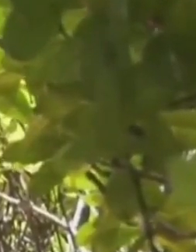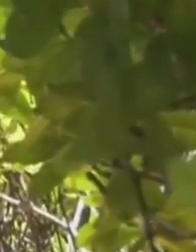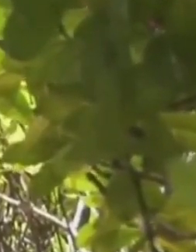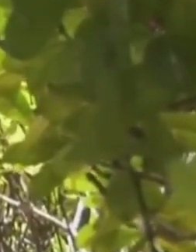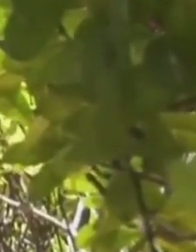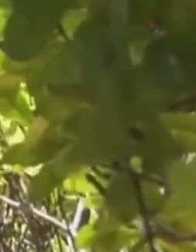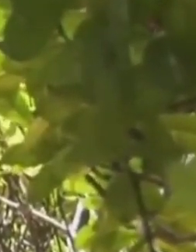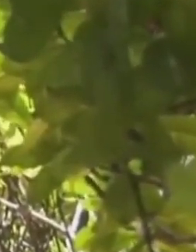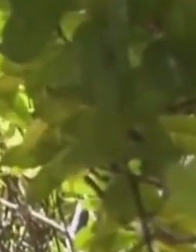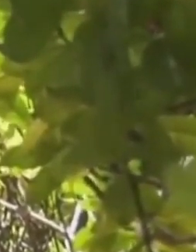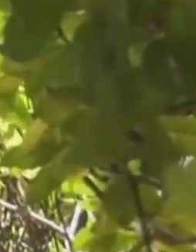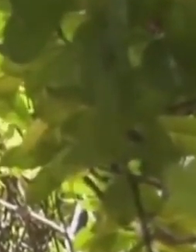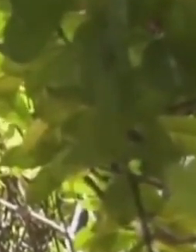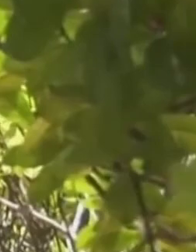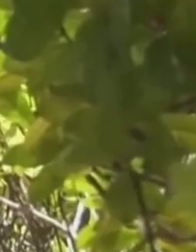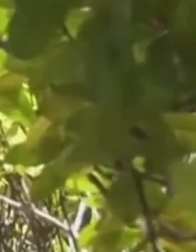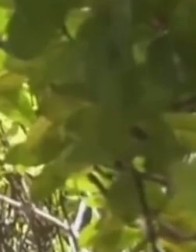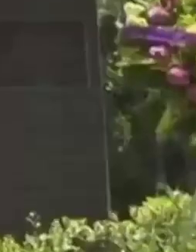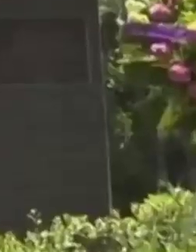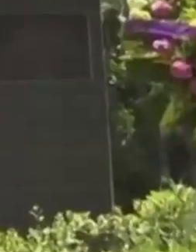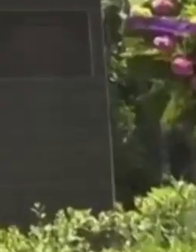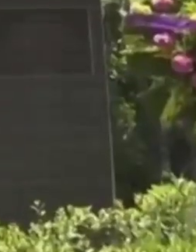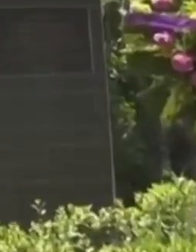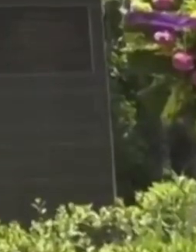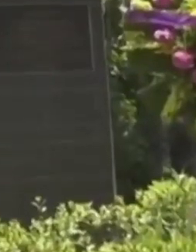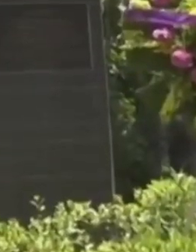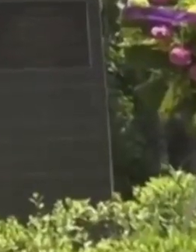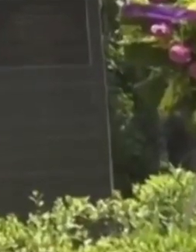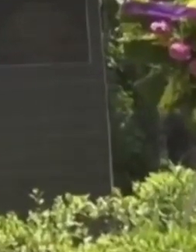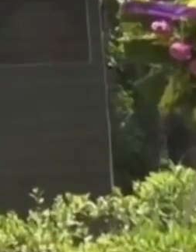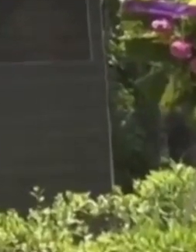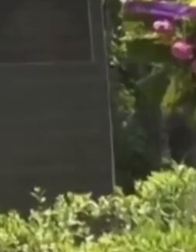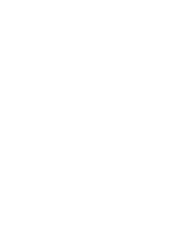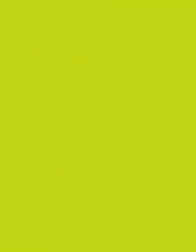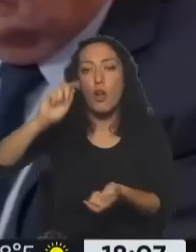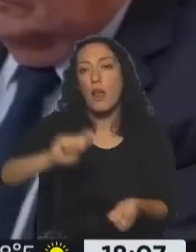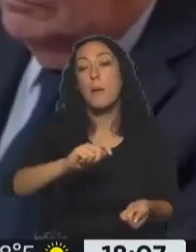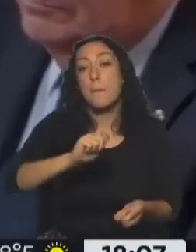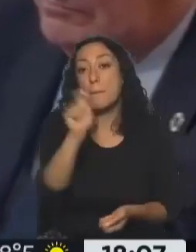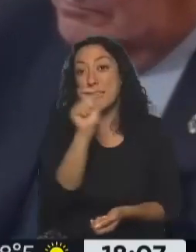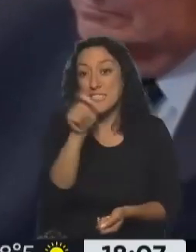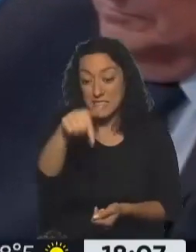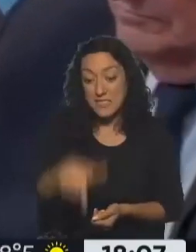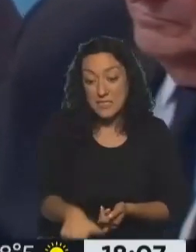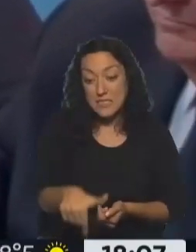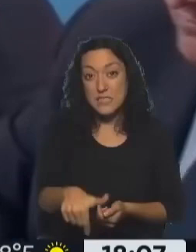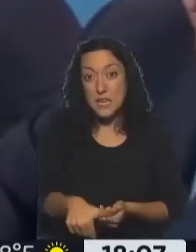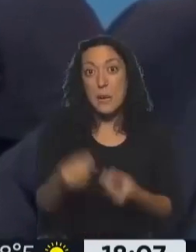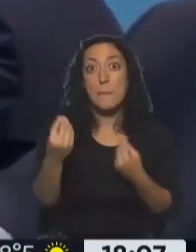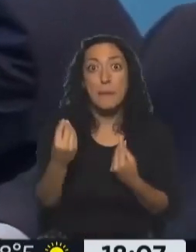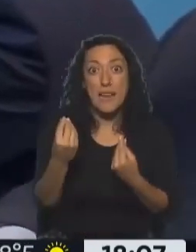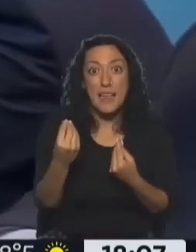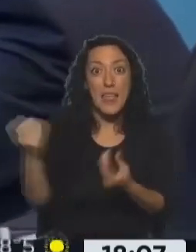las candidaturas en todos los niveles de elección de cara a elecciones de 2024. Desdolarización.